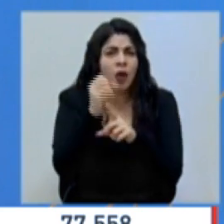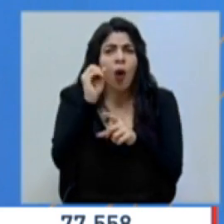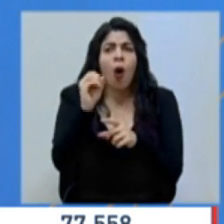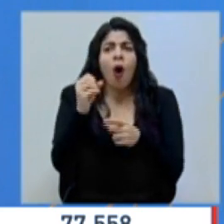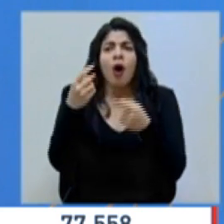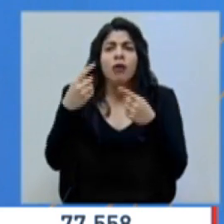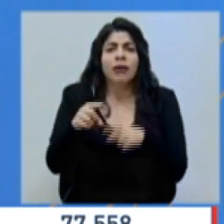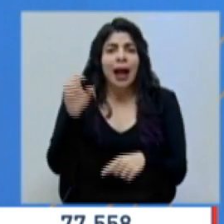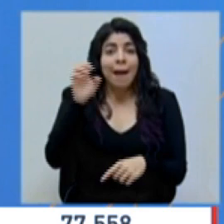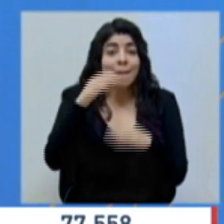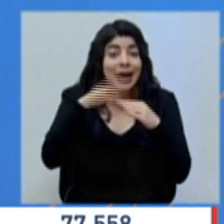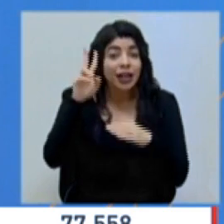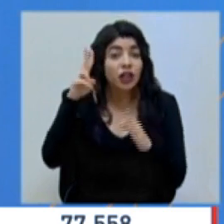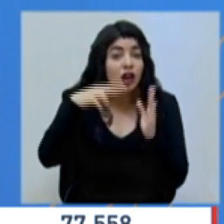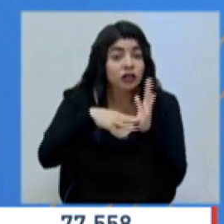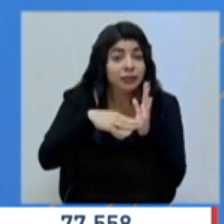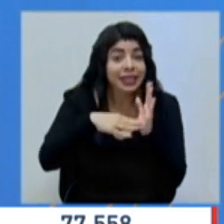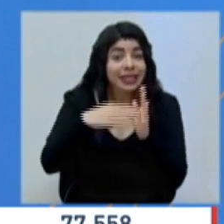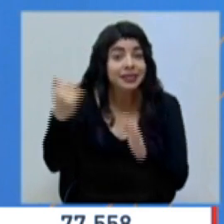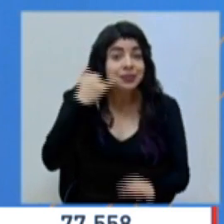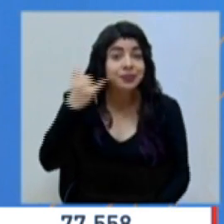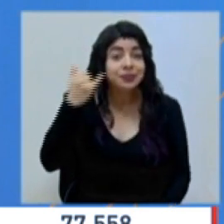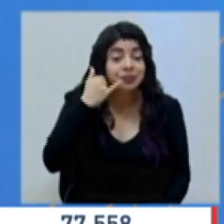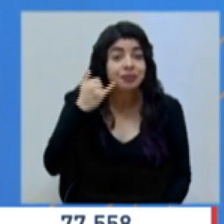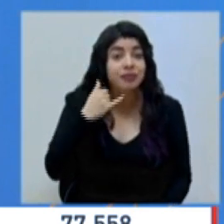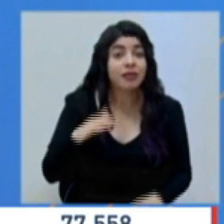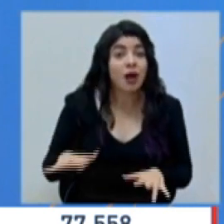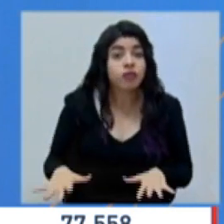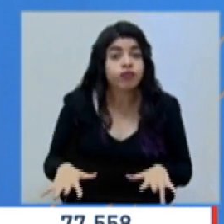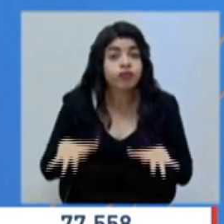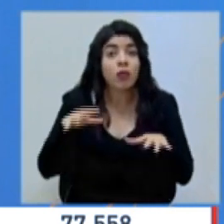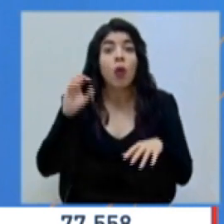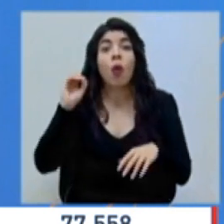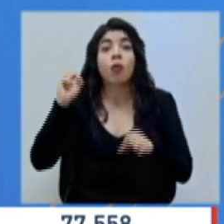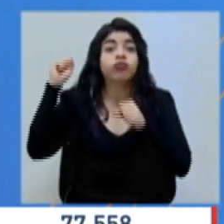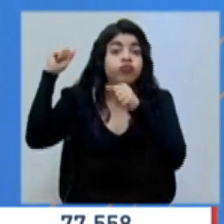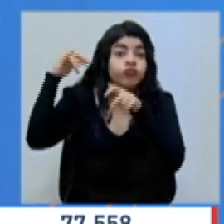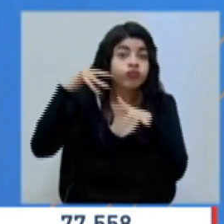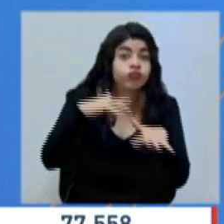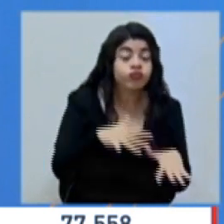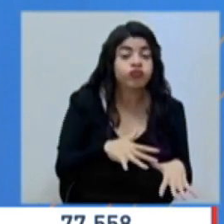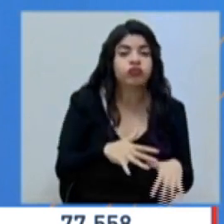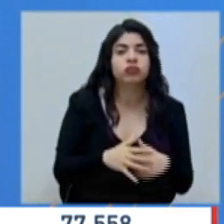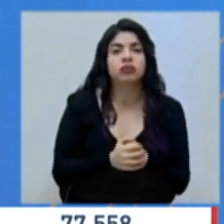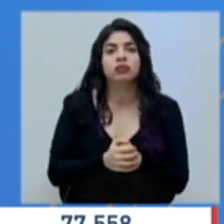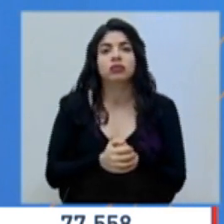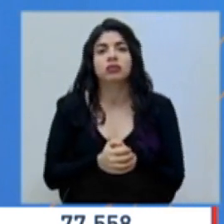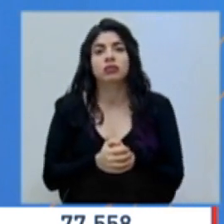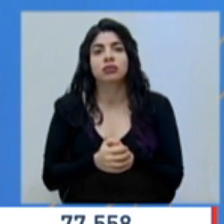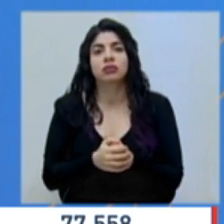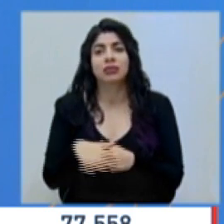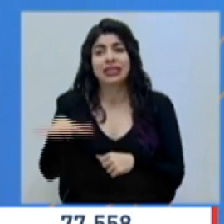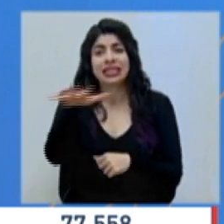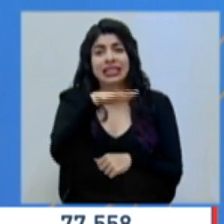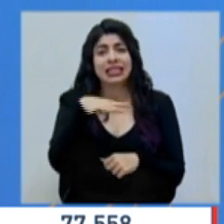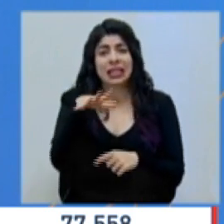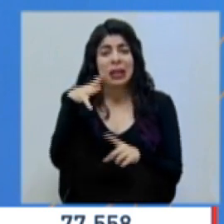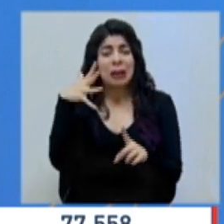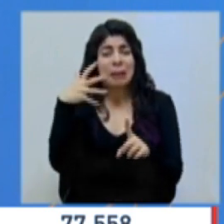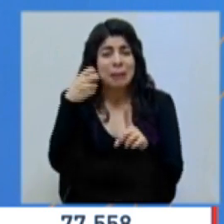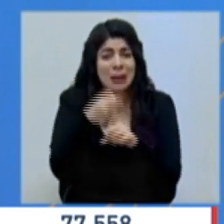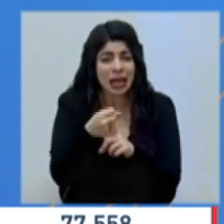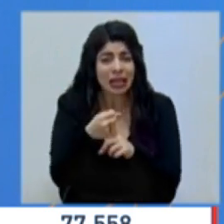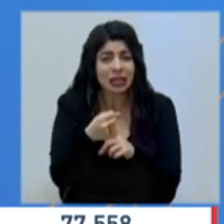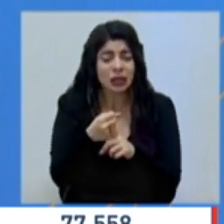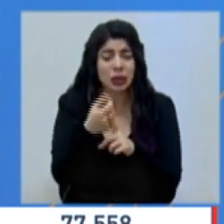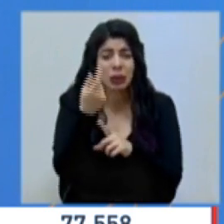emergencia, más de 2.000 reportes de inundación, de deslizamientos, con un impacto, una